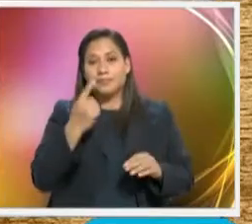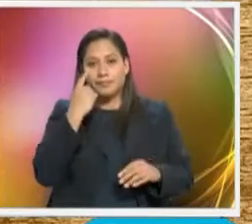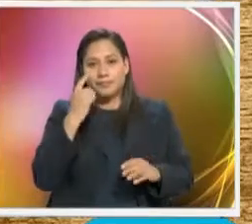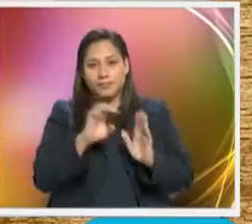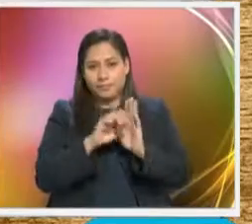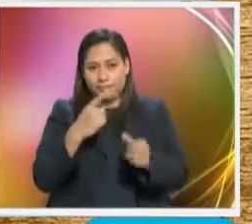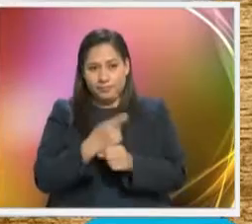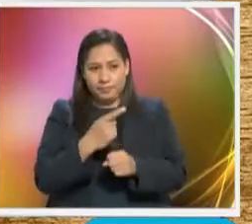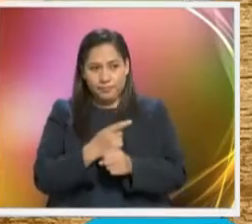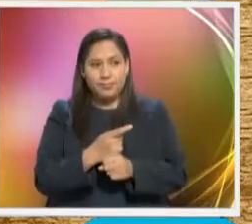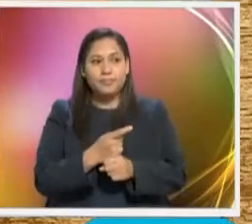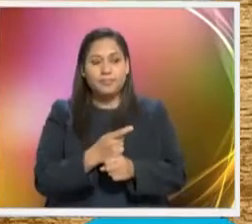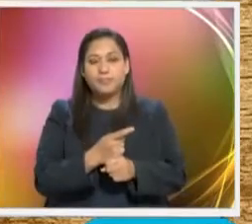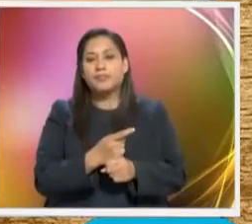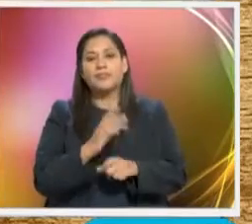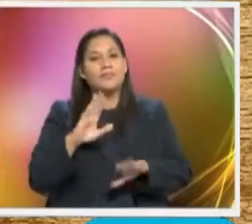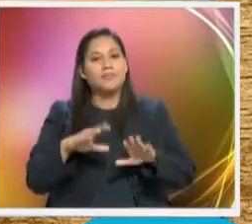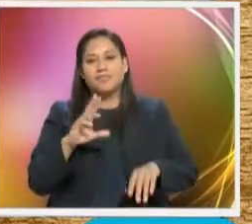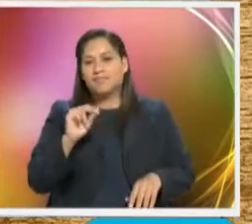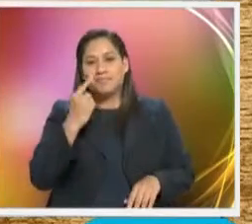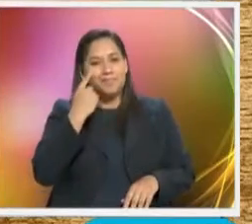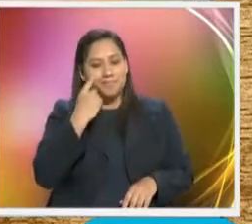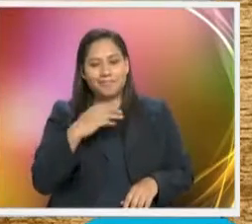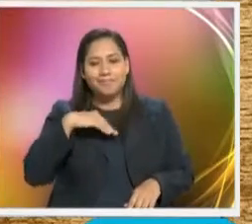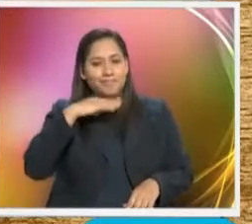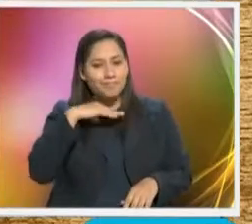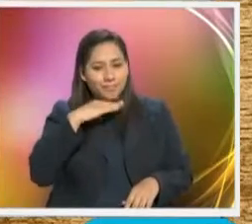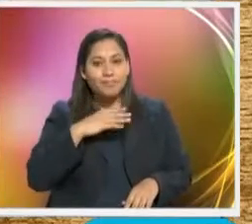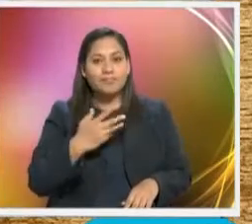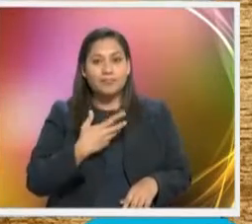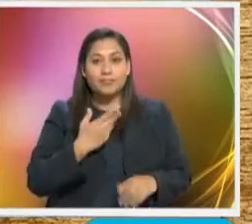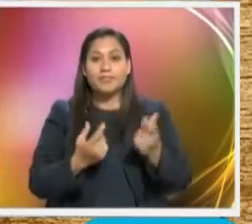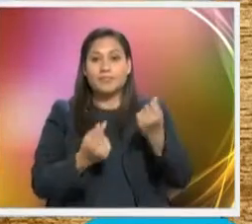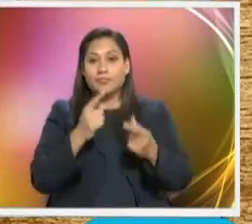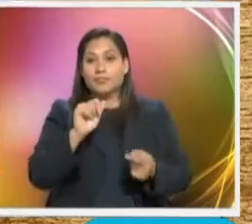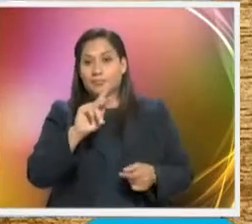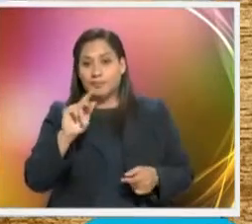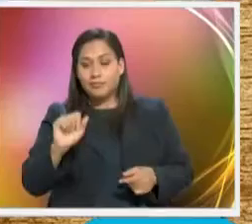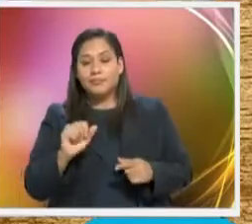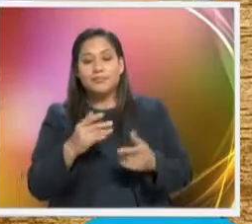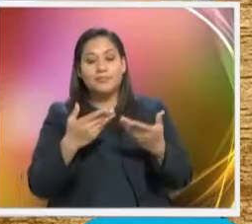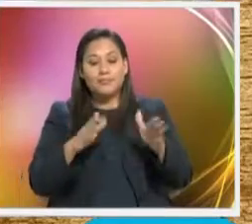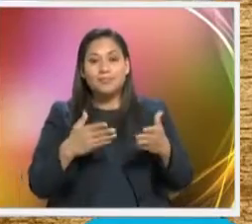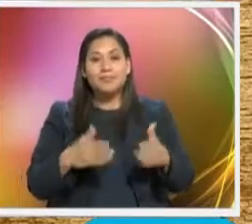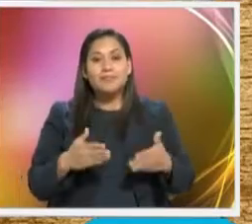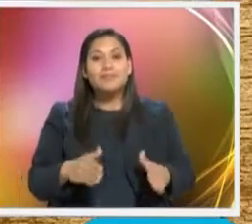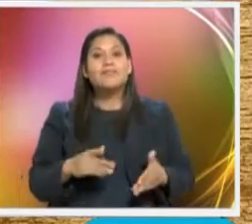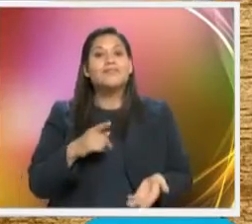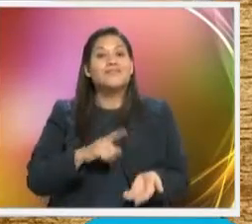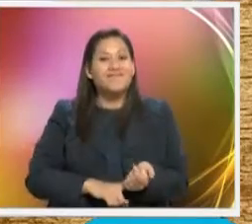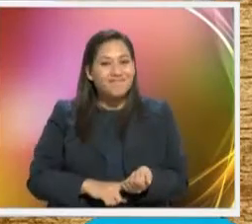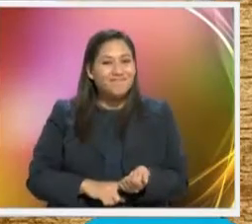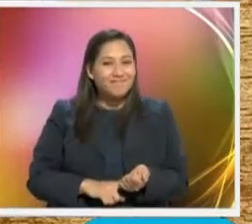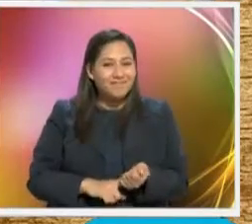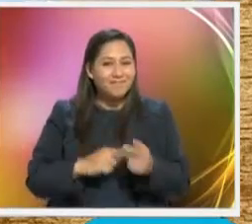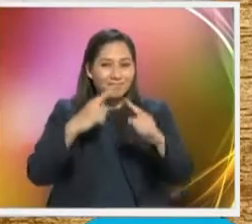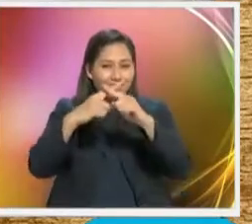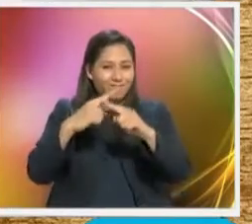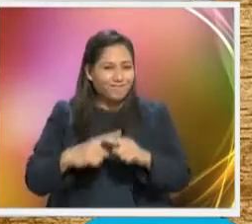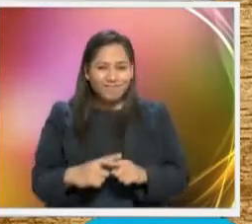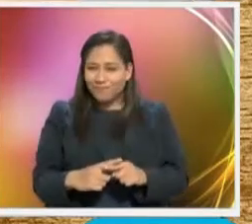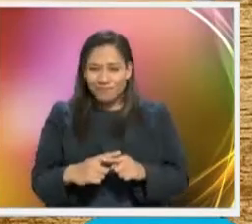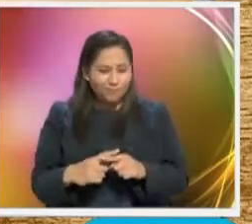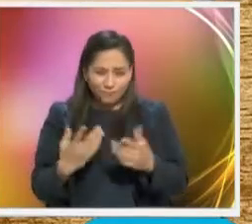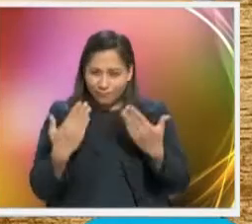Una primera, normalmente no nos damos cuenta, pero tenemos varias aplicaciones abiertas de manera simultánea. Sí. Esto hace